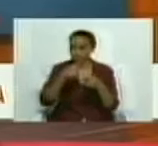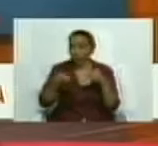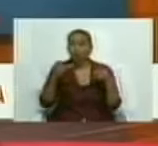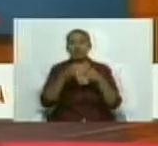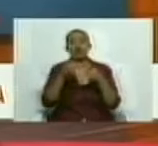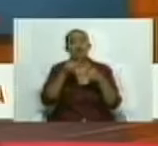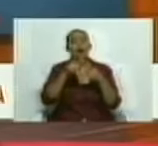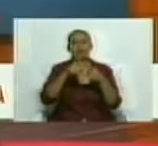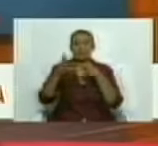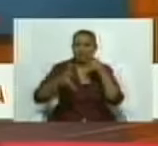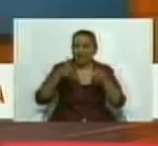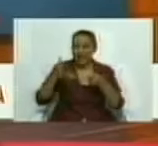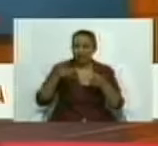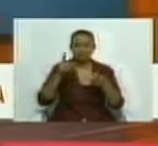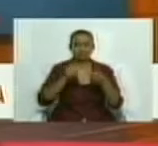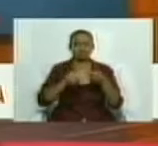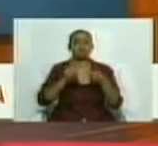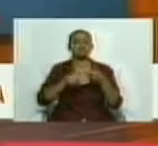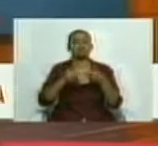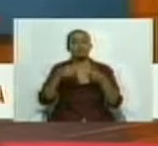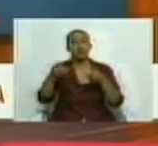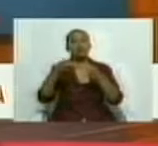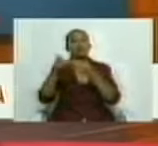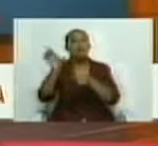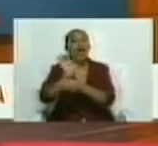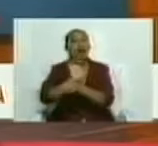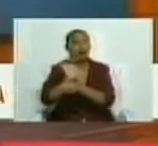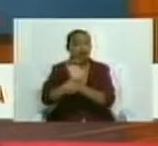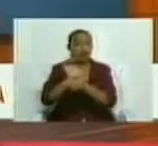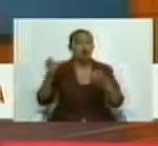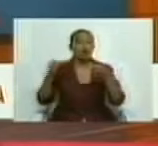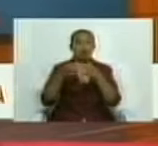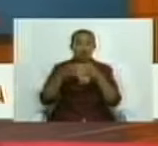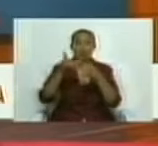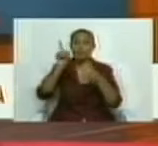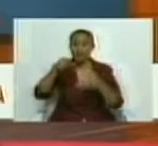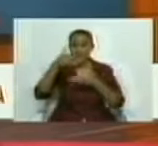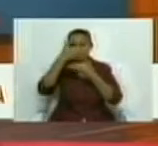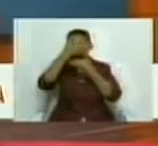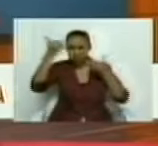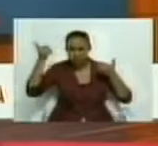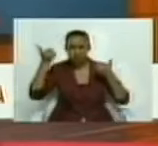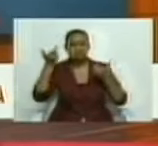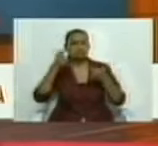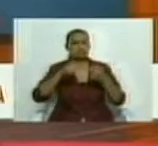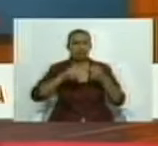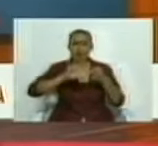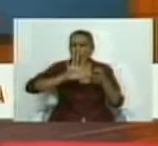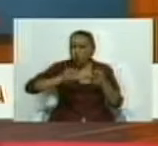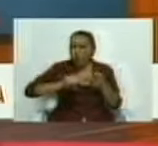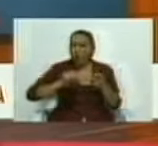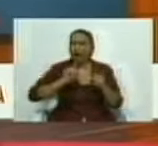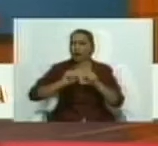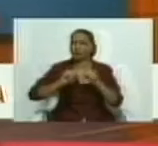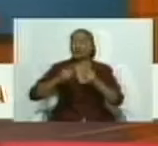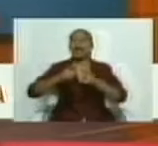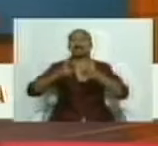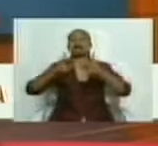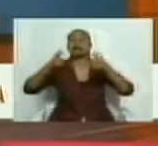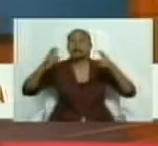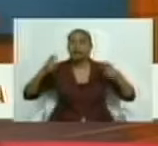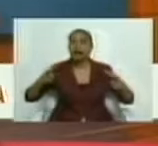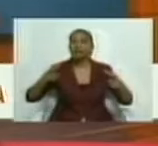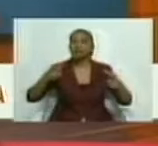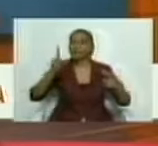criminales más grandes de Ecuador los choneros tienen Alianza con el cartel de Sinaloa mientras que Los Lobos La tienen con el